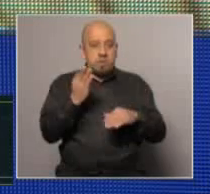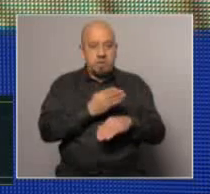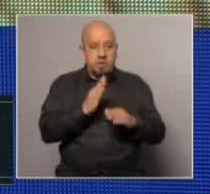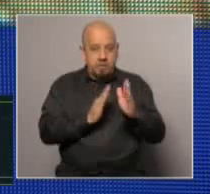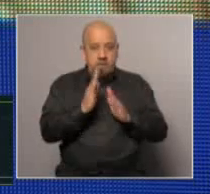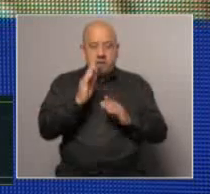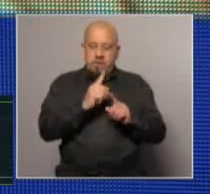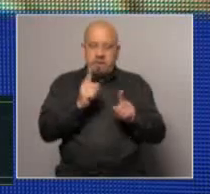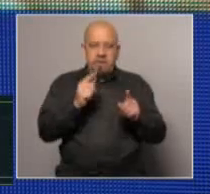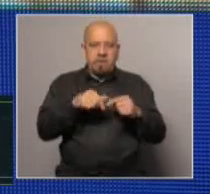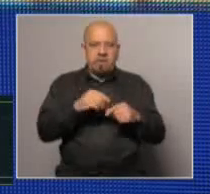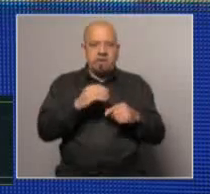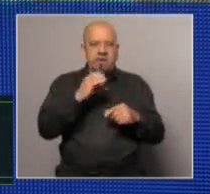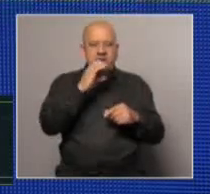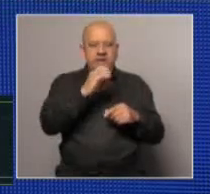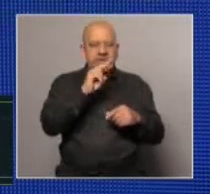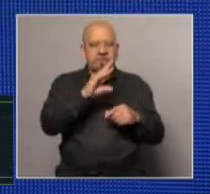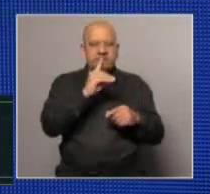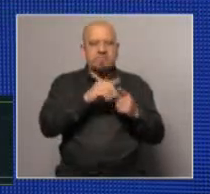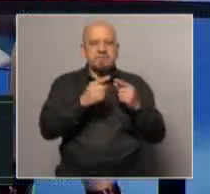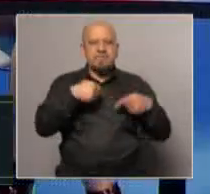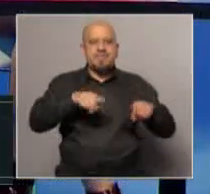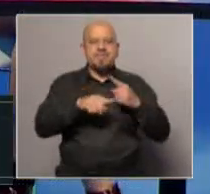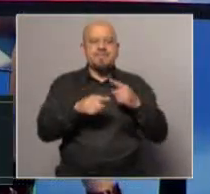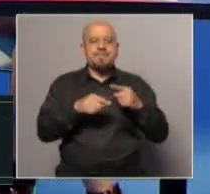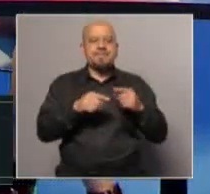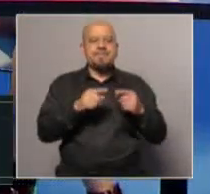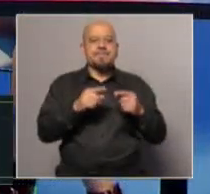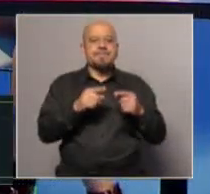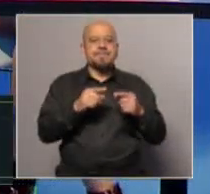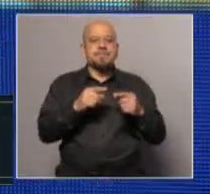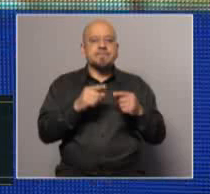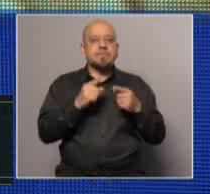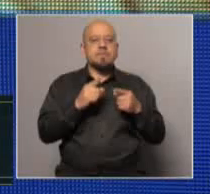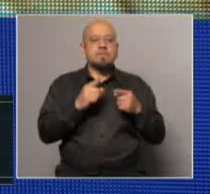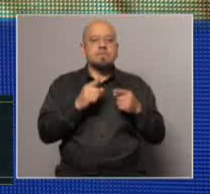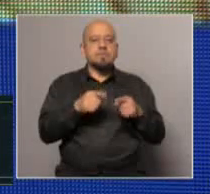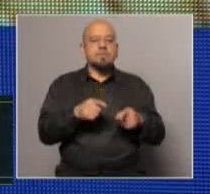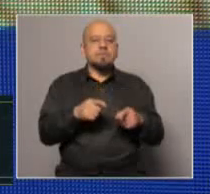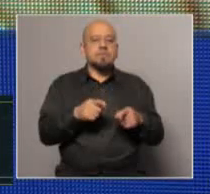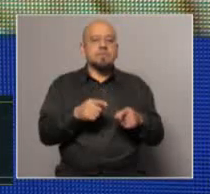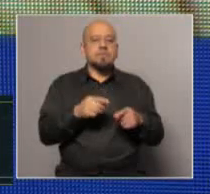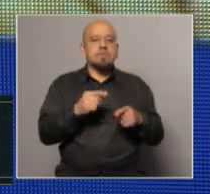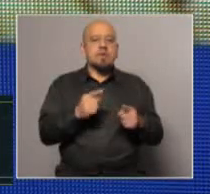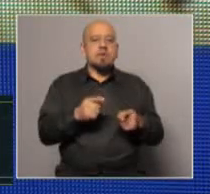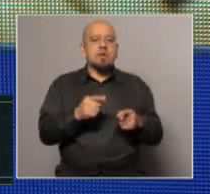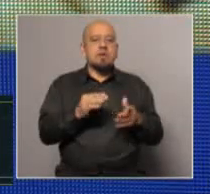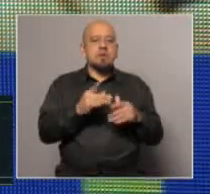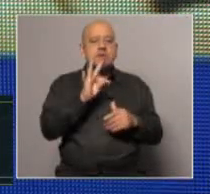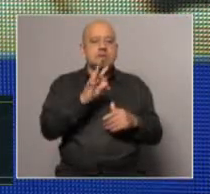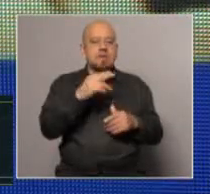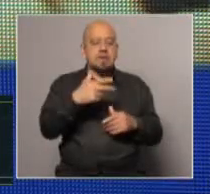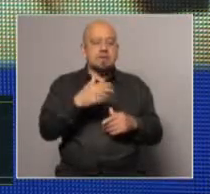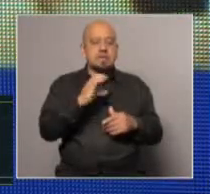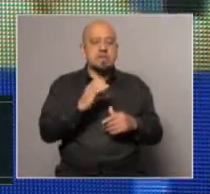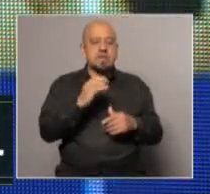un porcentaje alto de CBD, que es otro de, los, de los componentes de la planta, que además opera como modulador del efecto del THC, con